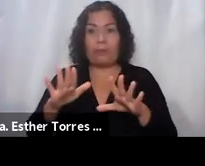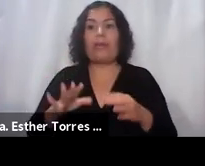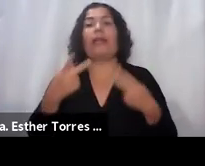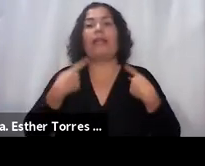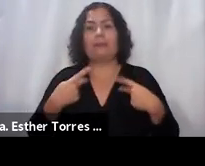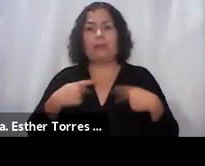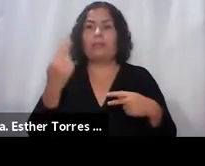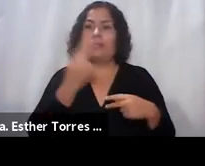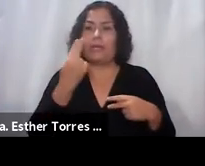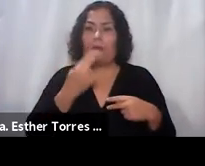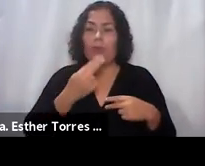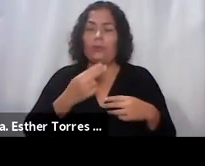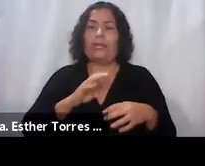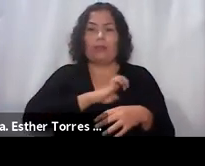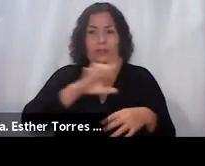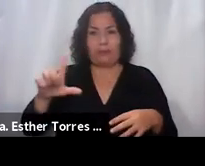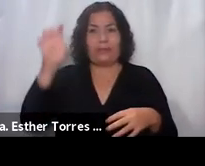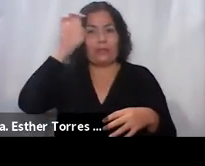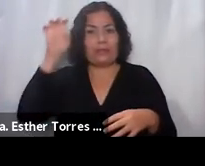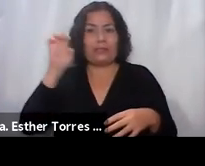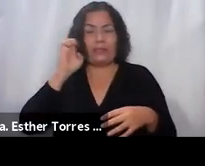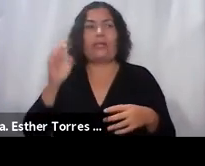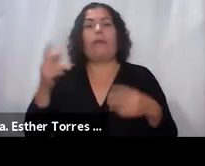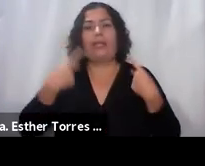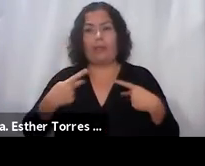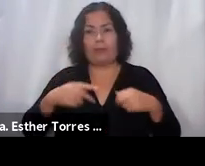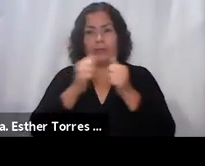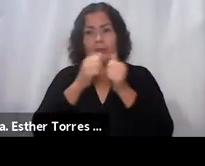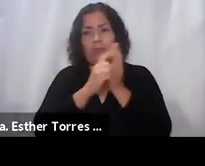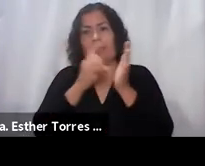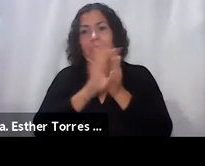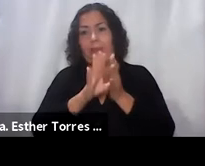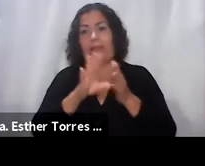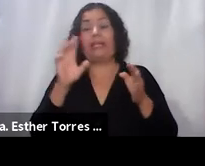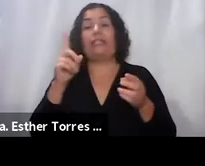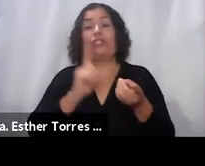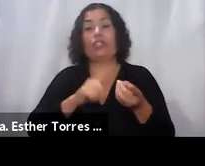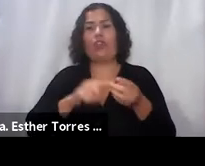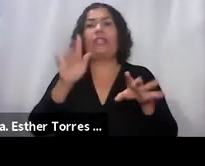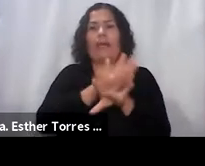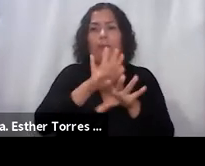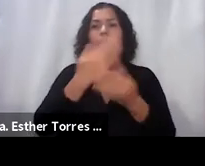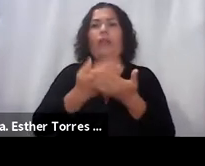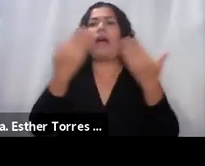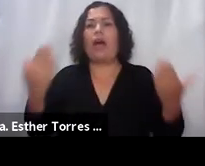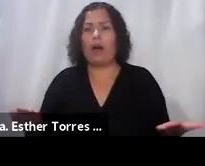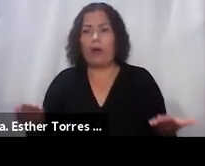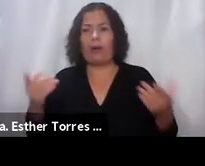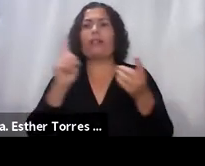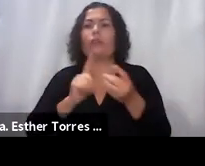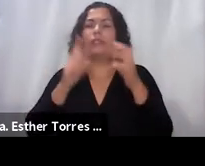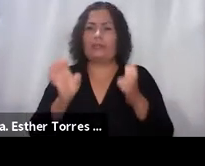son las personas con discapacidad, en dónde van a estar ubicados esos cajones. Y